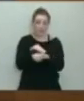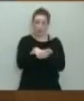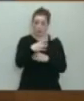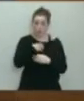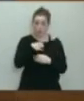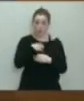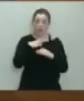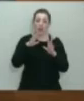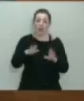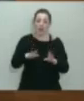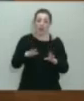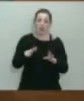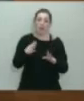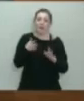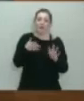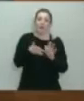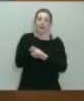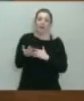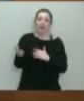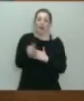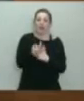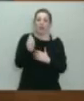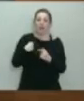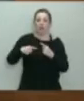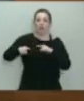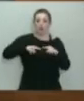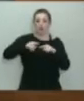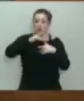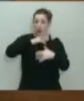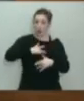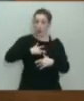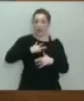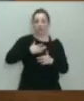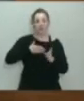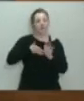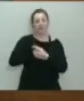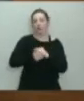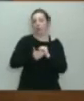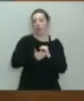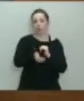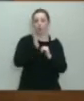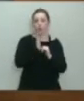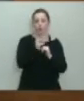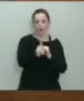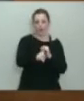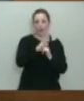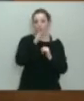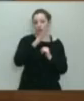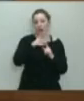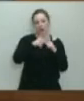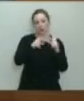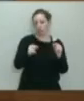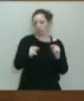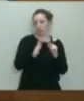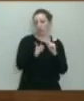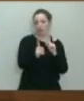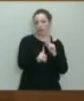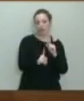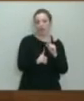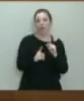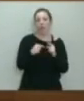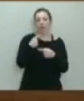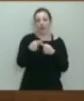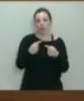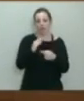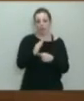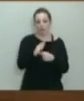inevitable, sino de lo que se trata es de que las decisiones que tomemos ahora no lastren las posibilidades de esta región y las generaciones futuras. Eso es lo que